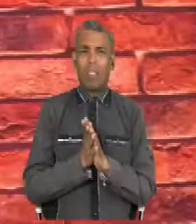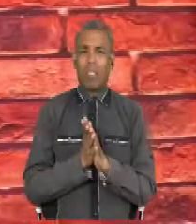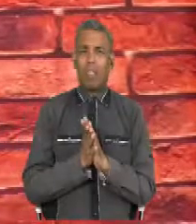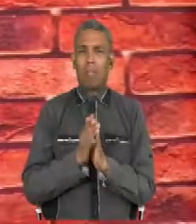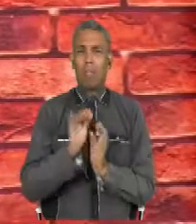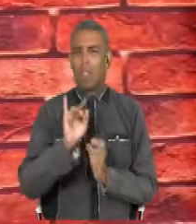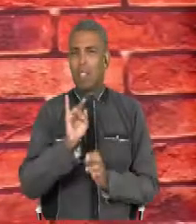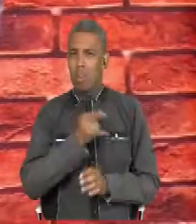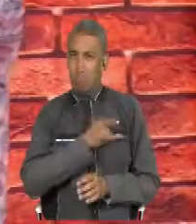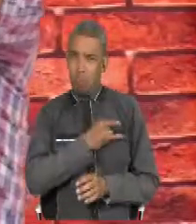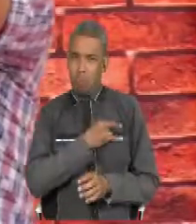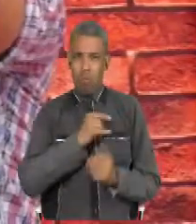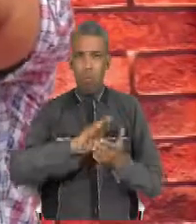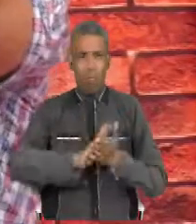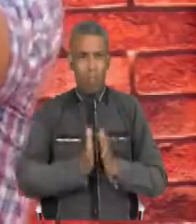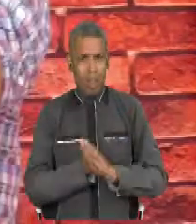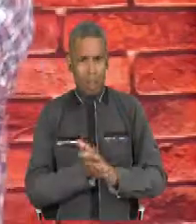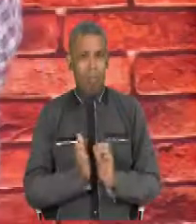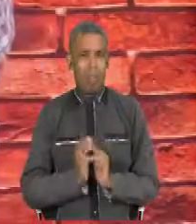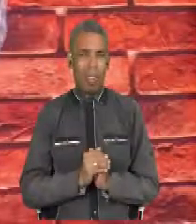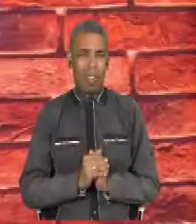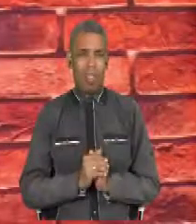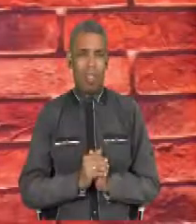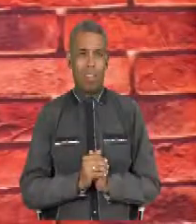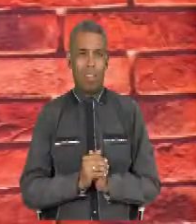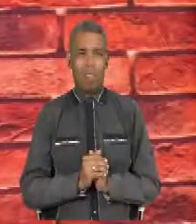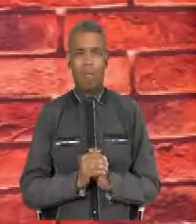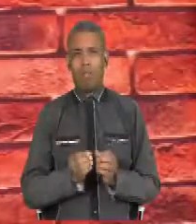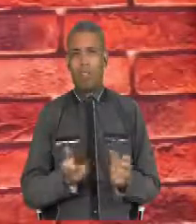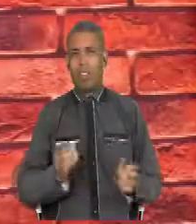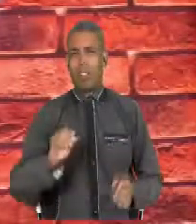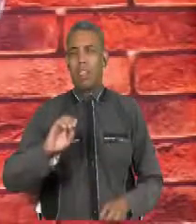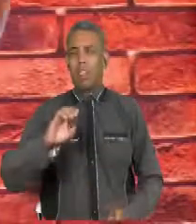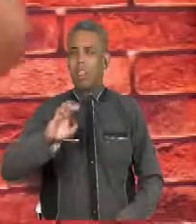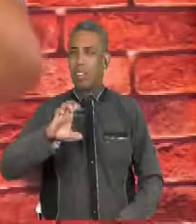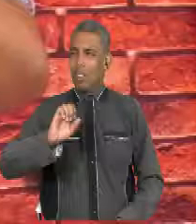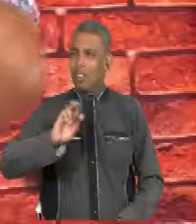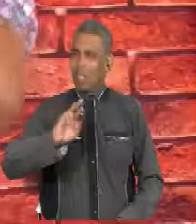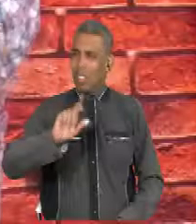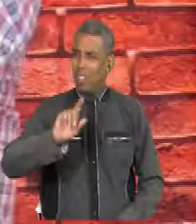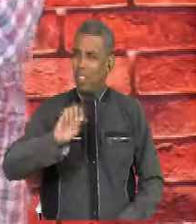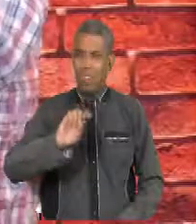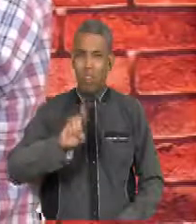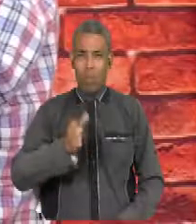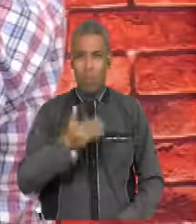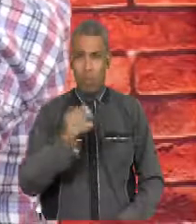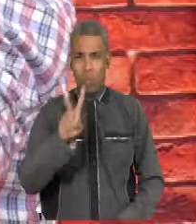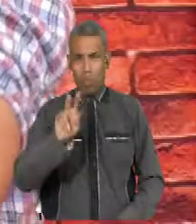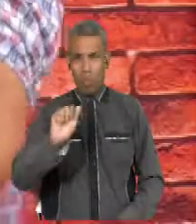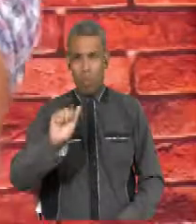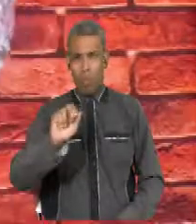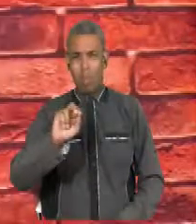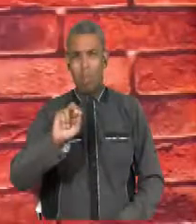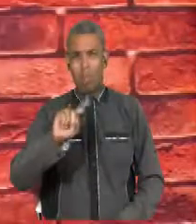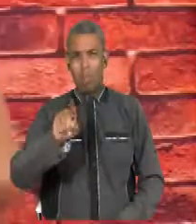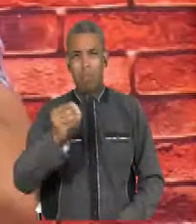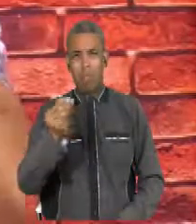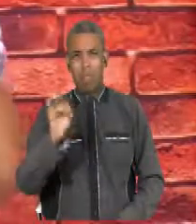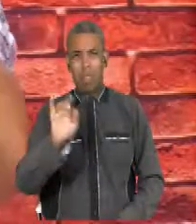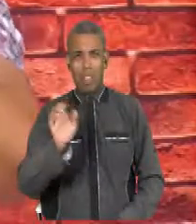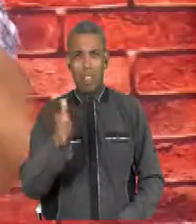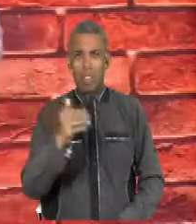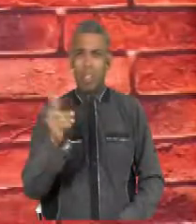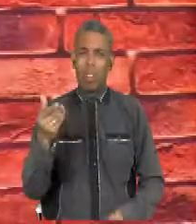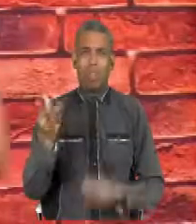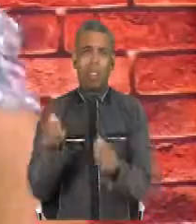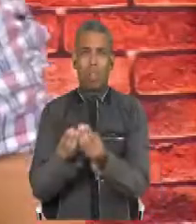Unipaz, con mucha gente folclórica, con Calopac, con Pisciotti, grandes Silvio Aza, la gente de Gaitambó, la